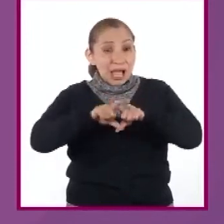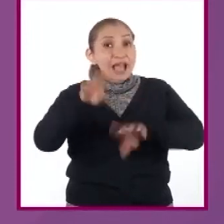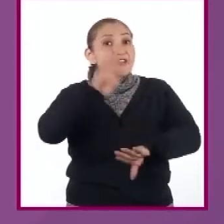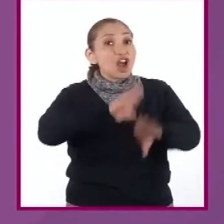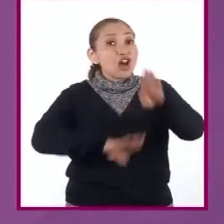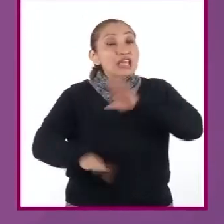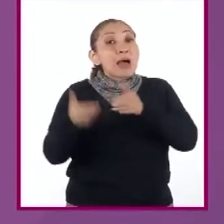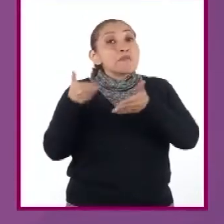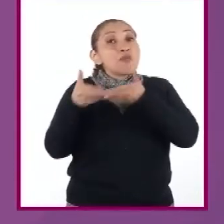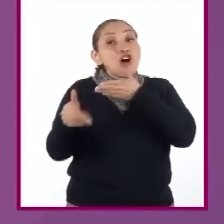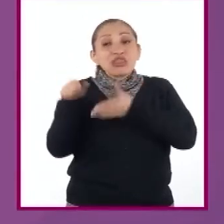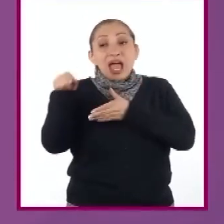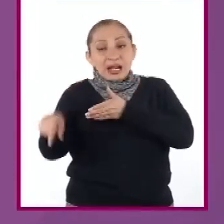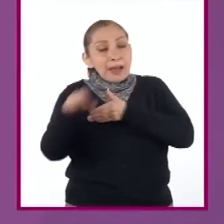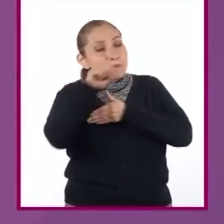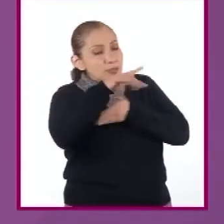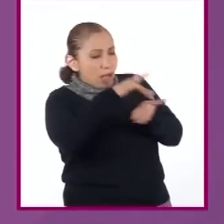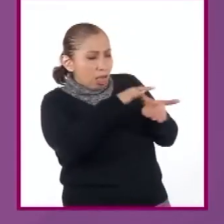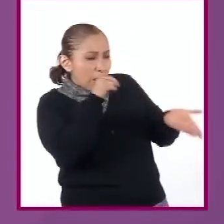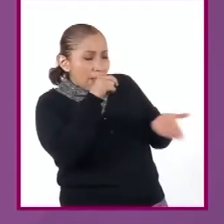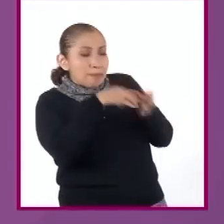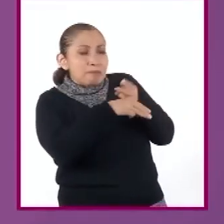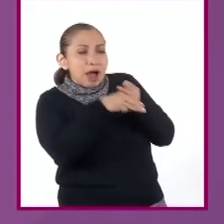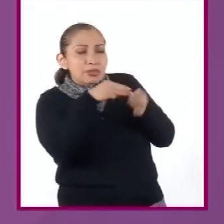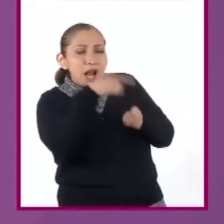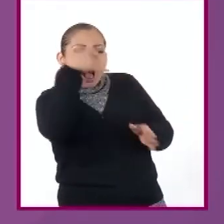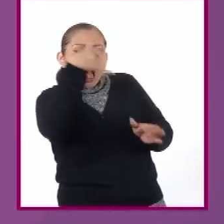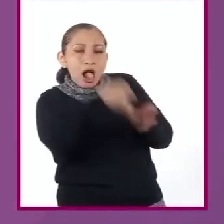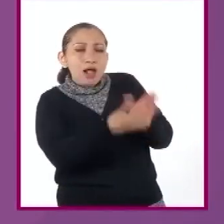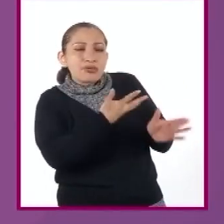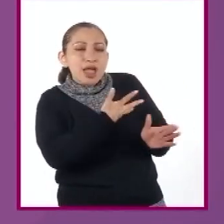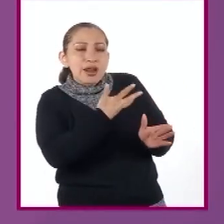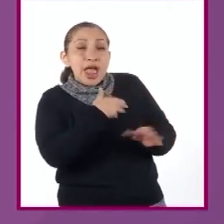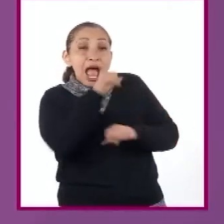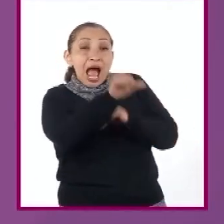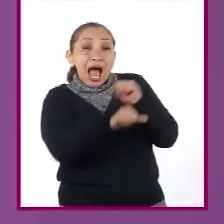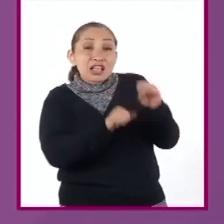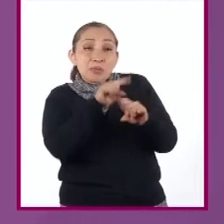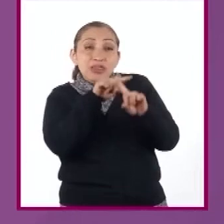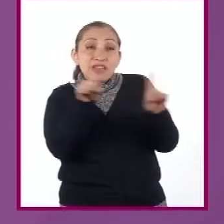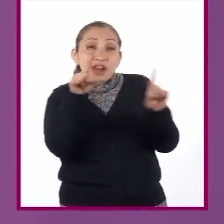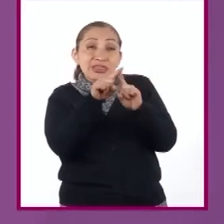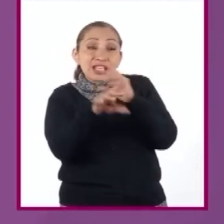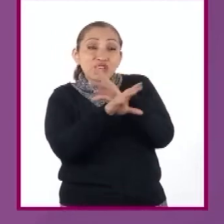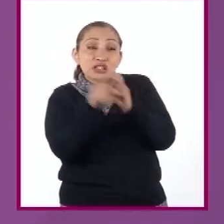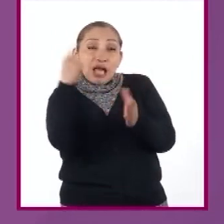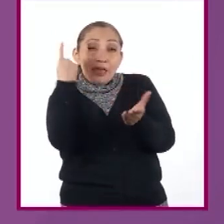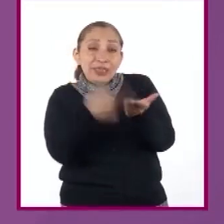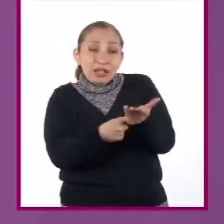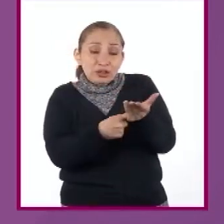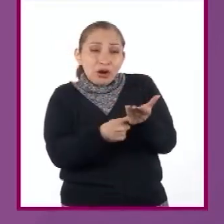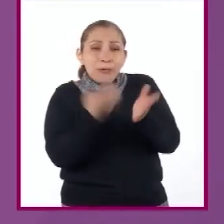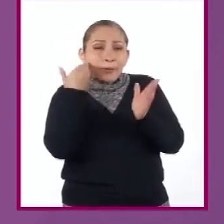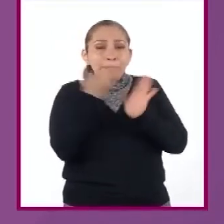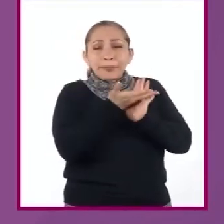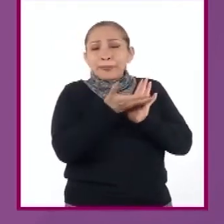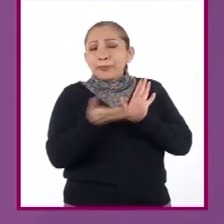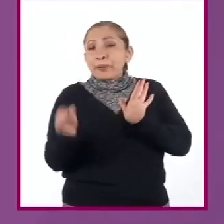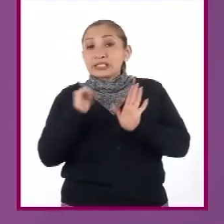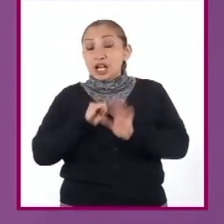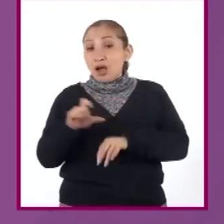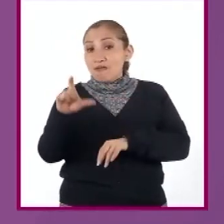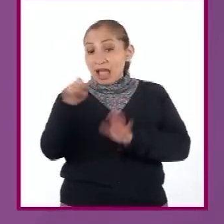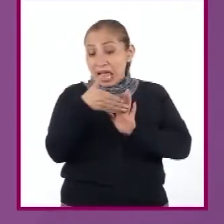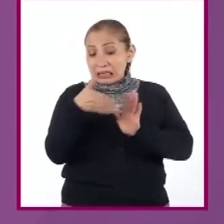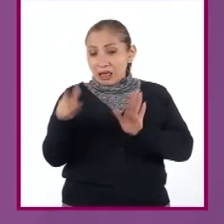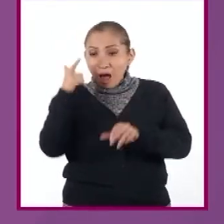biología modernas se basan en que la materia está compuesta por átomos de diferentes elementos. A lo largo del siglo XX se